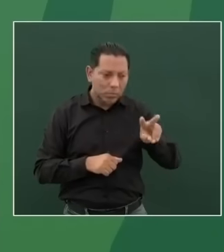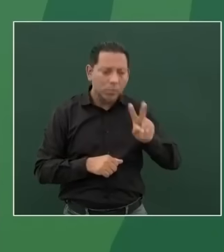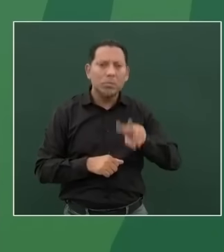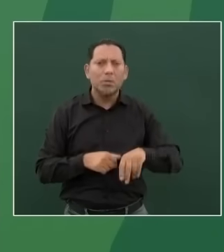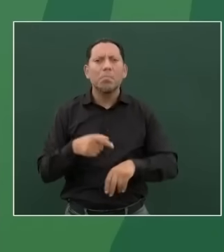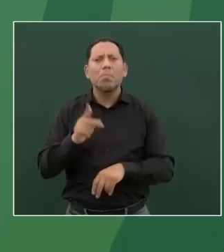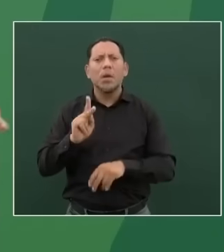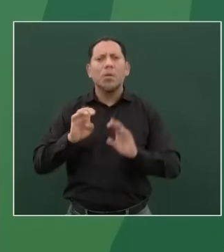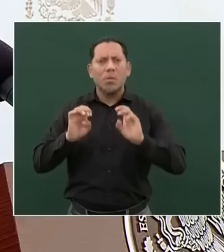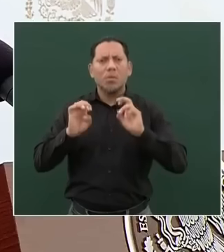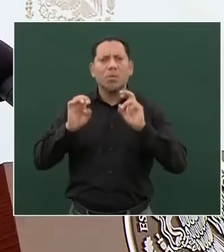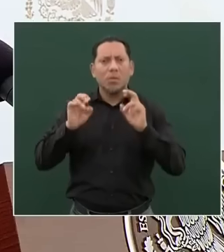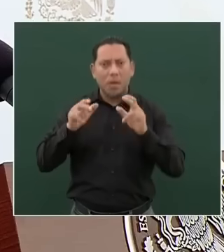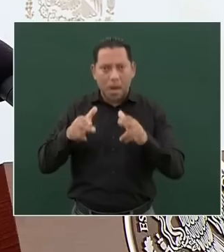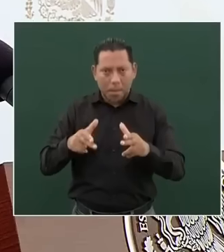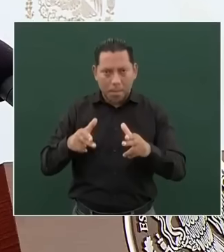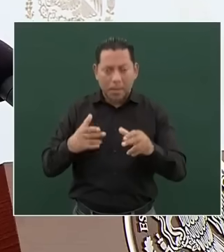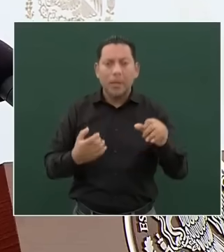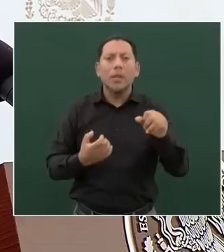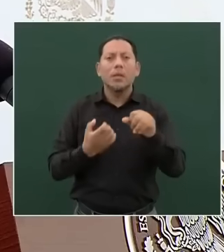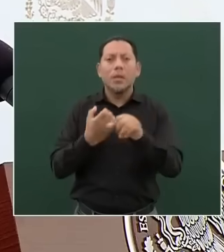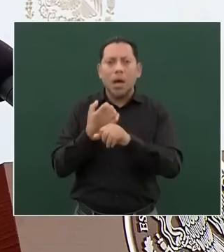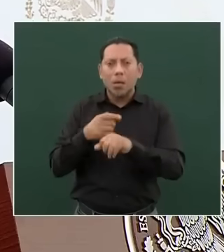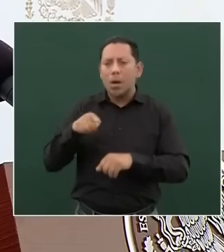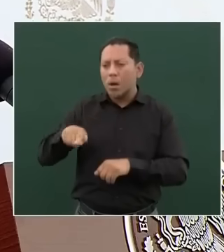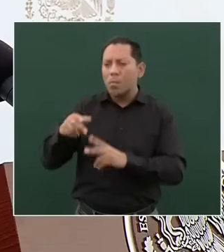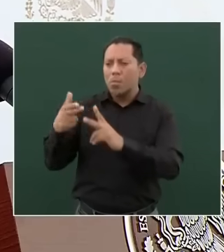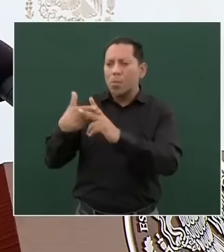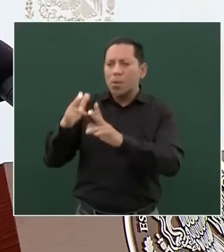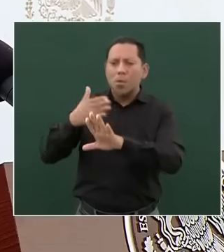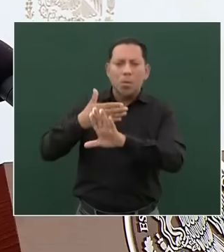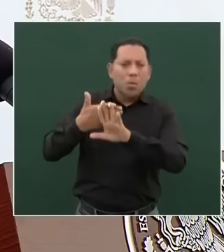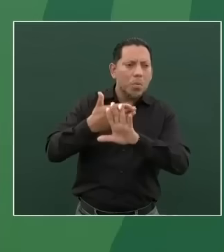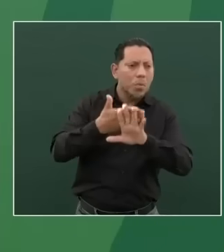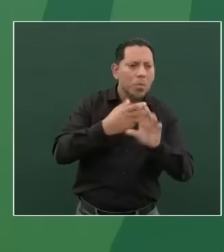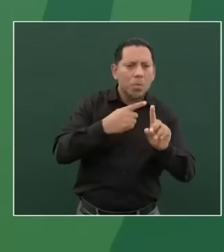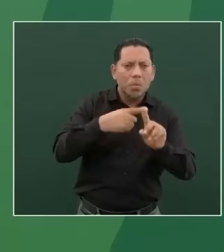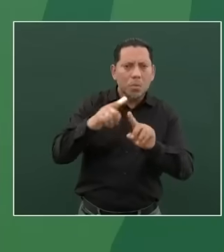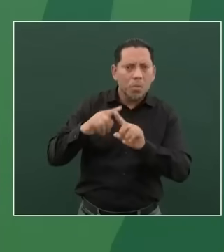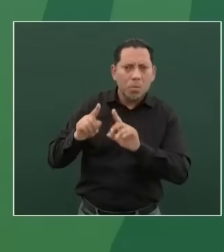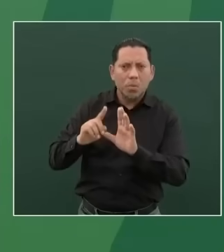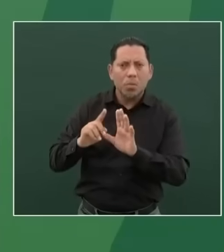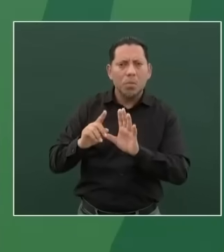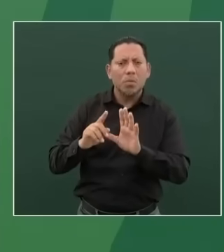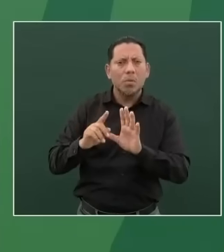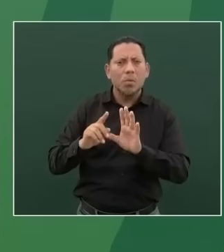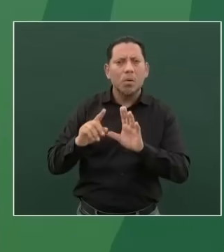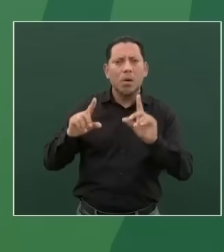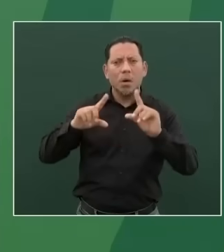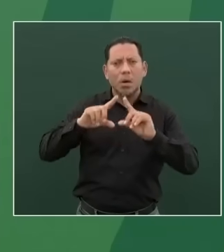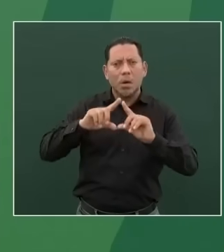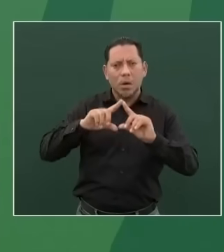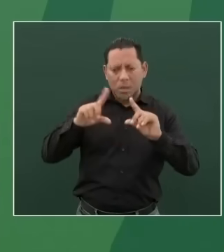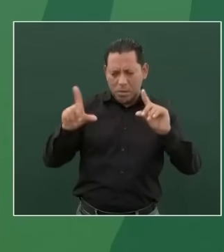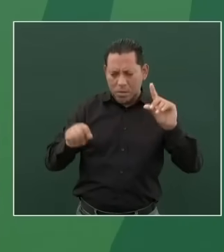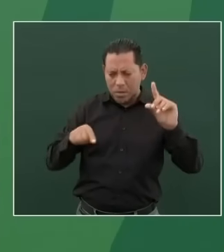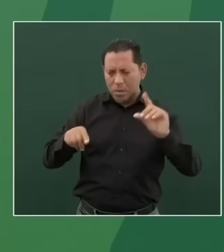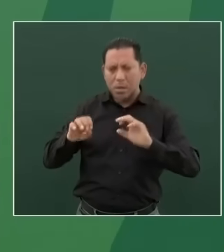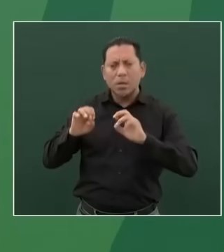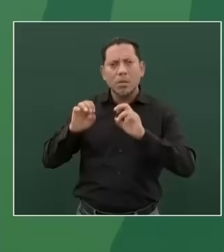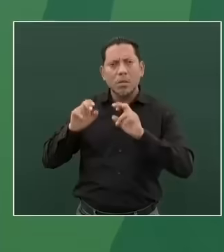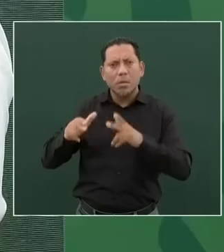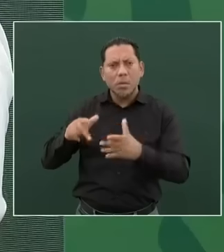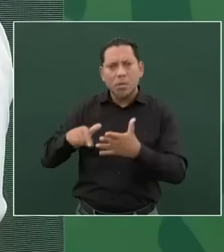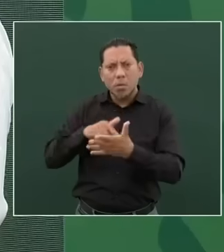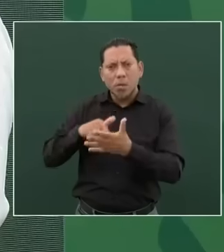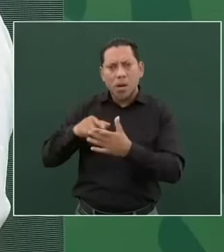en promedio de homicidios ocupa los últimos